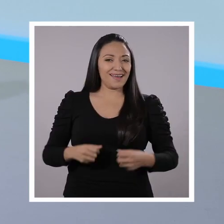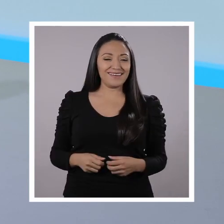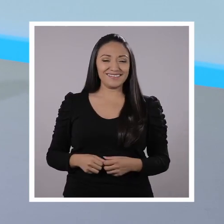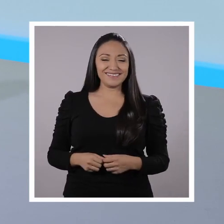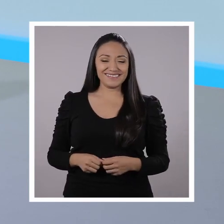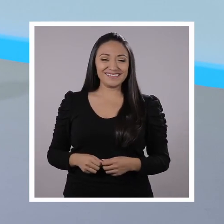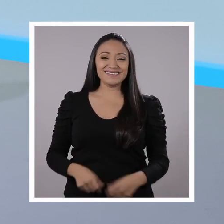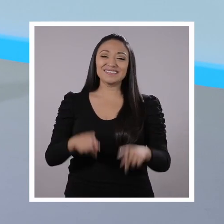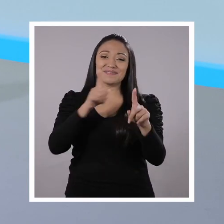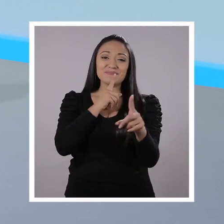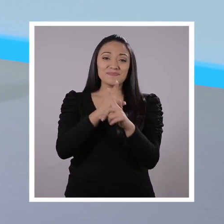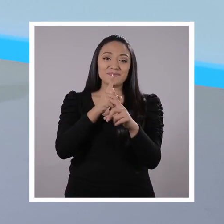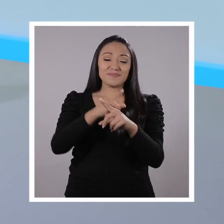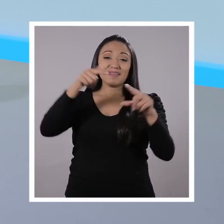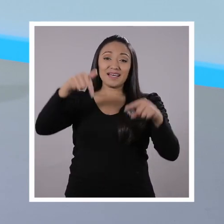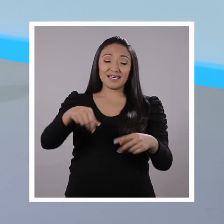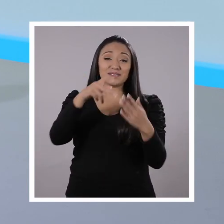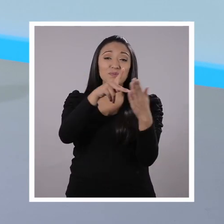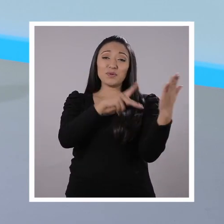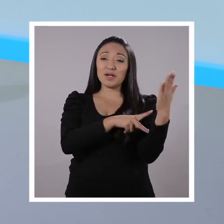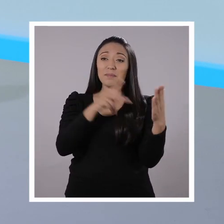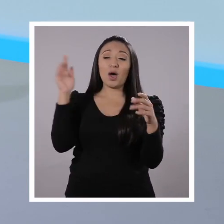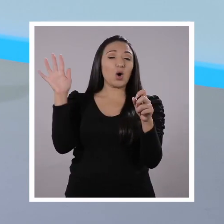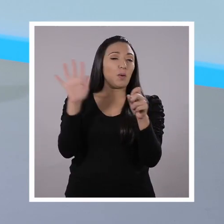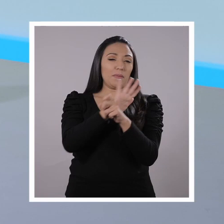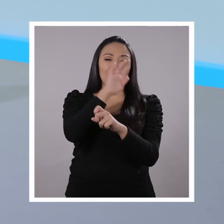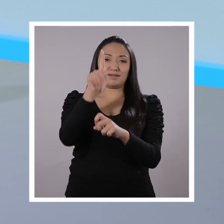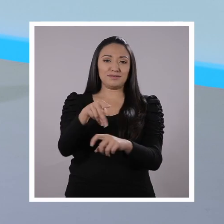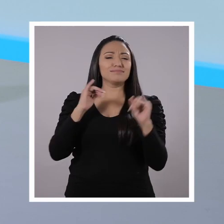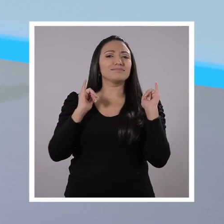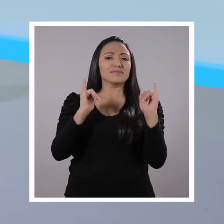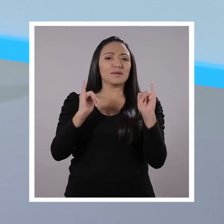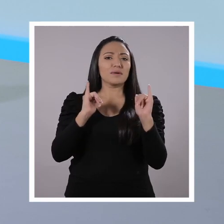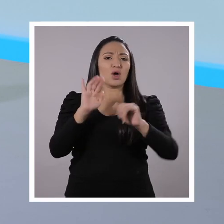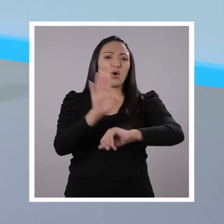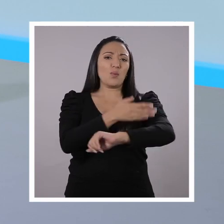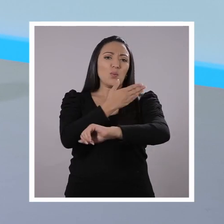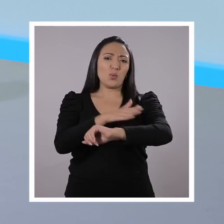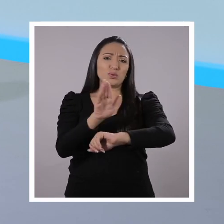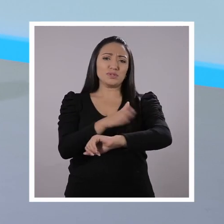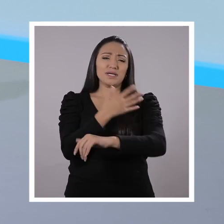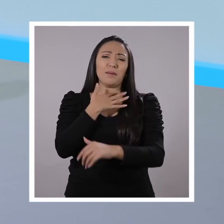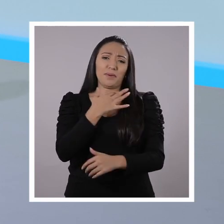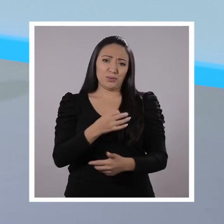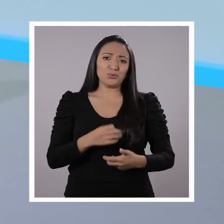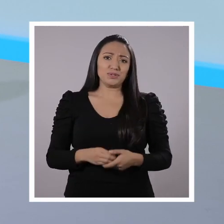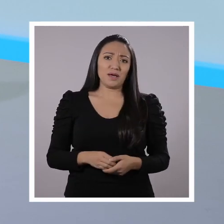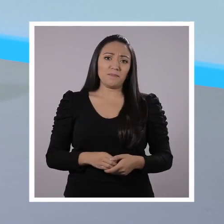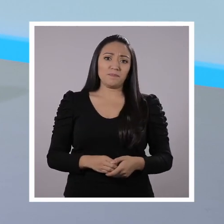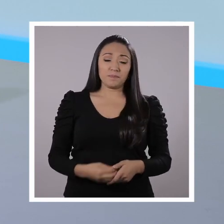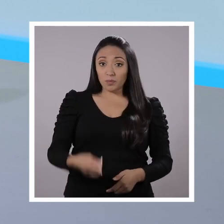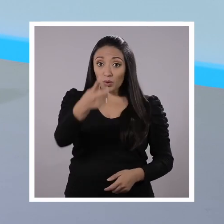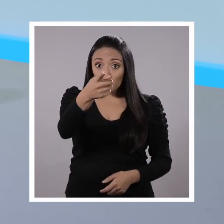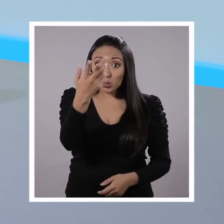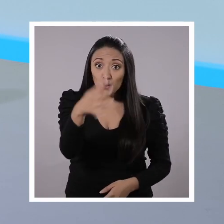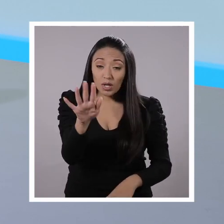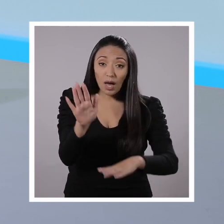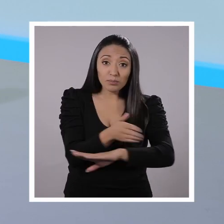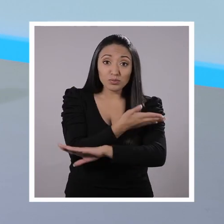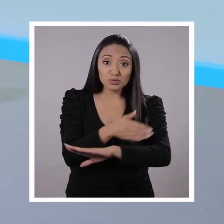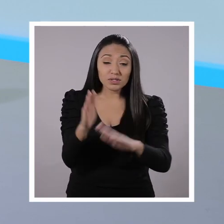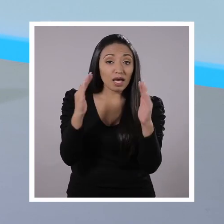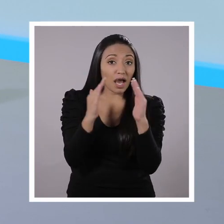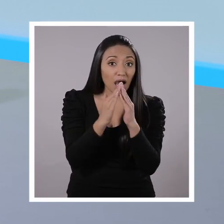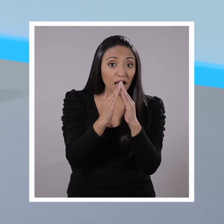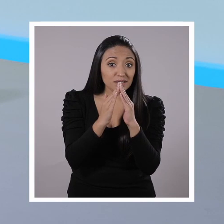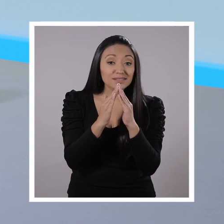¡Fuerza! En realidad ha sido un programa súper completo y súper divertido porque a mí la música me fascina. ¿Y ustedes ya están ensayando